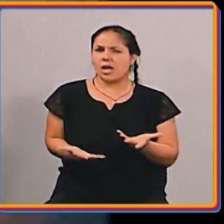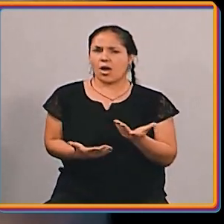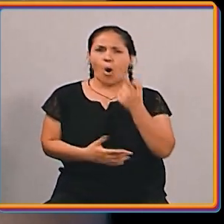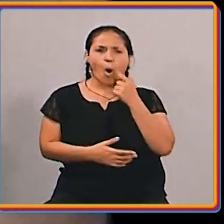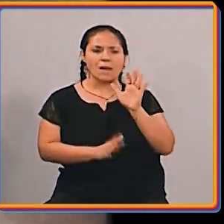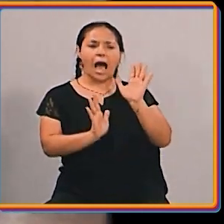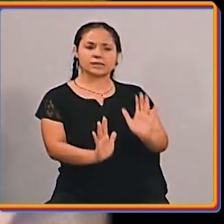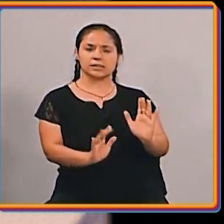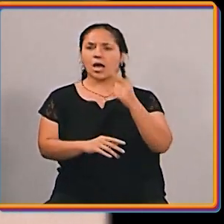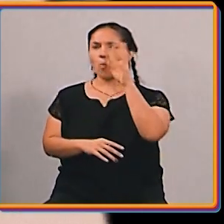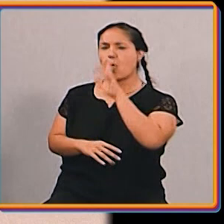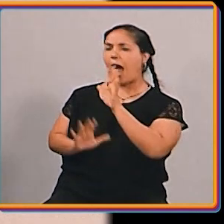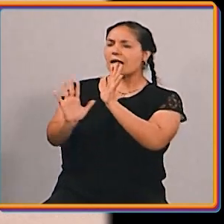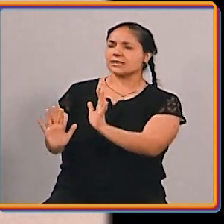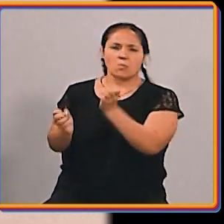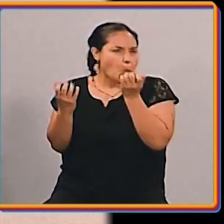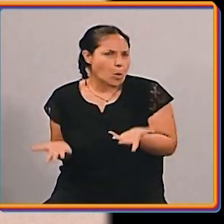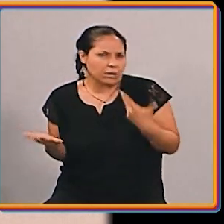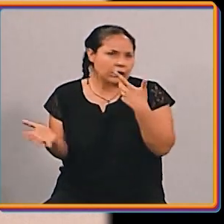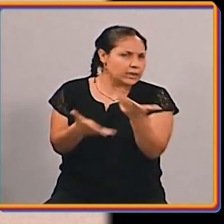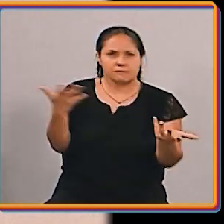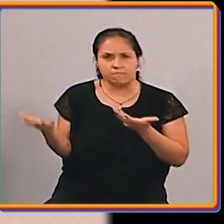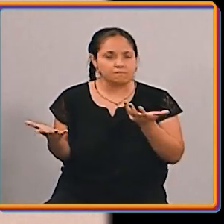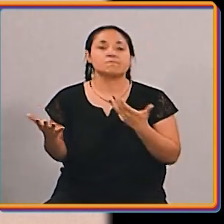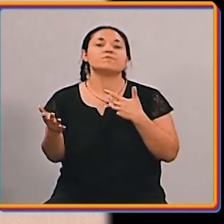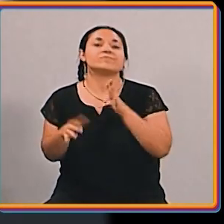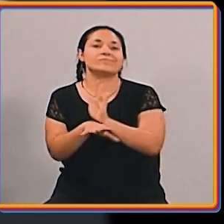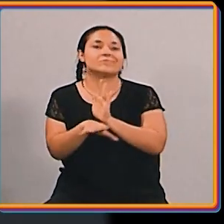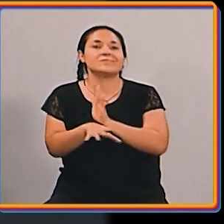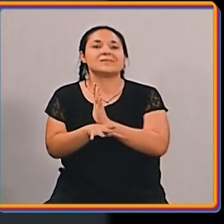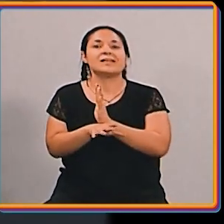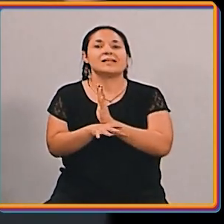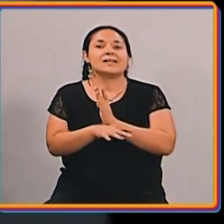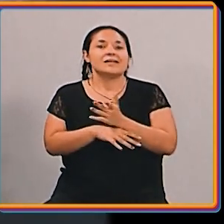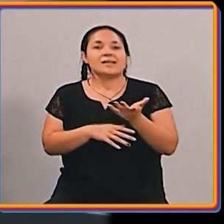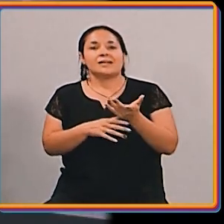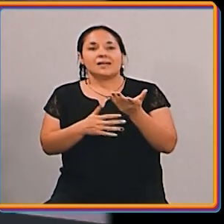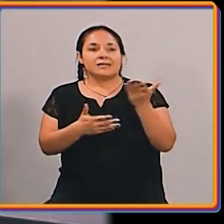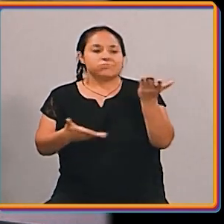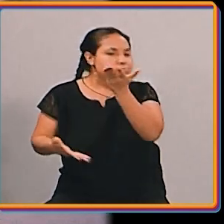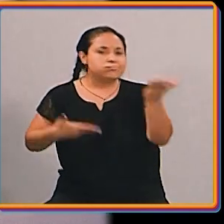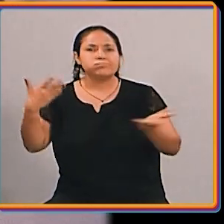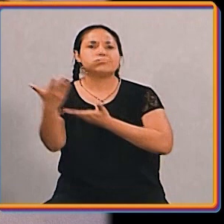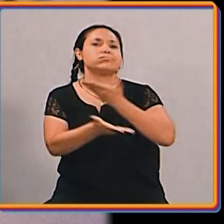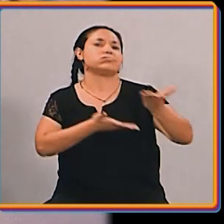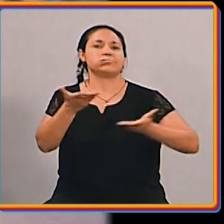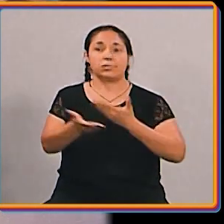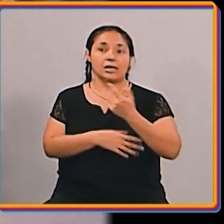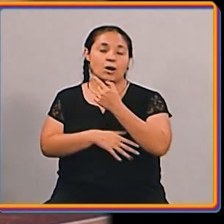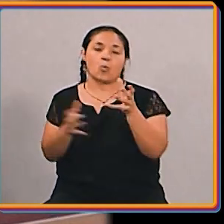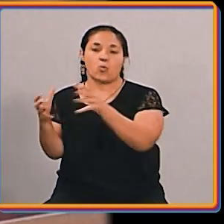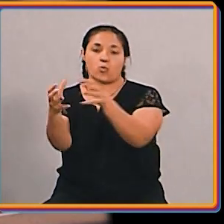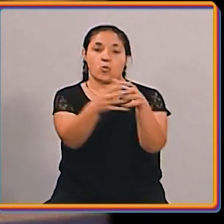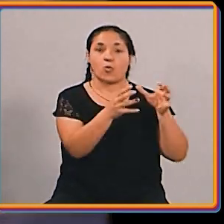hay una pregunta, bueno, pero ¿por qué? Ser un hombre sería hacer tal cosa, o ser una mujer sería tal otra. Es un poco una dialéctica siempre la que se produce